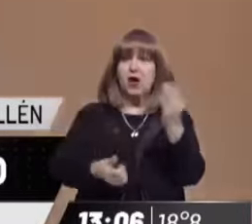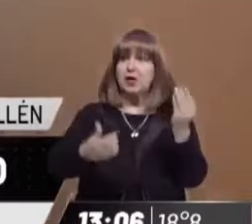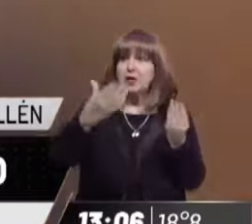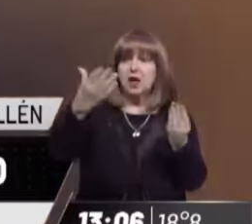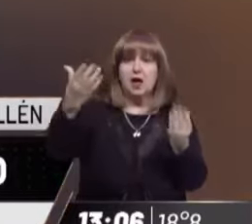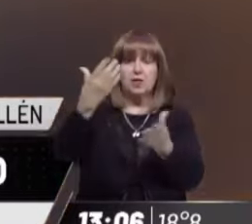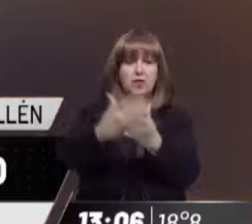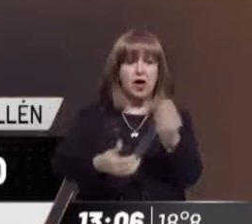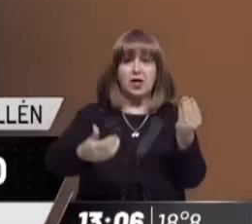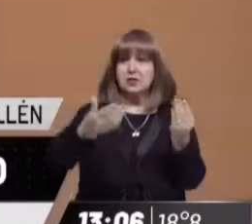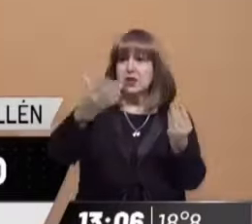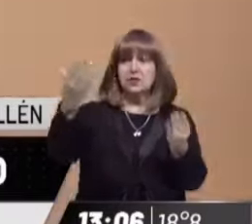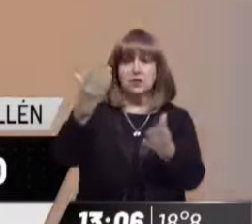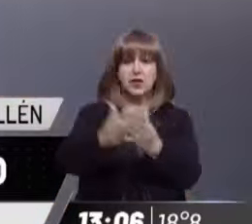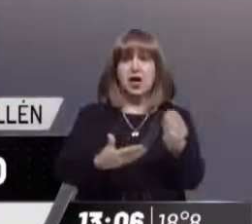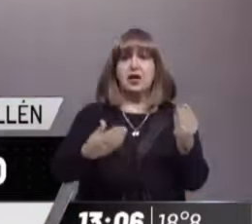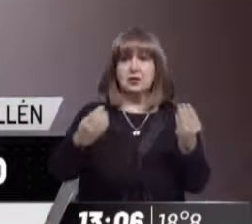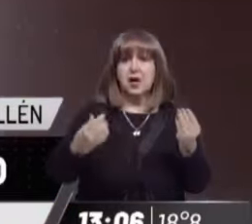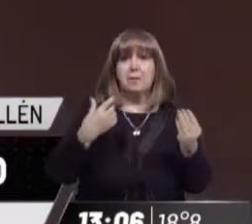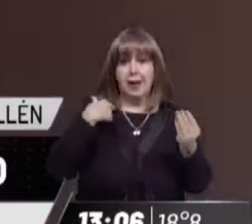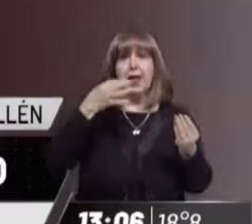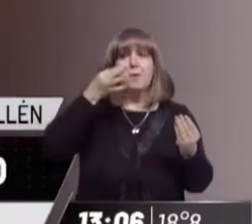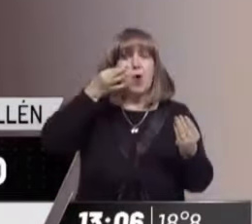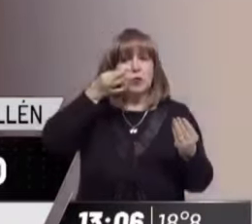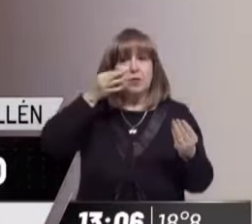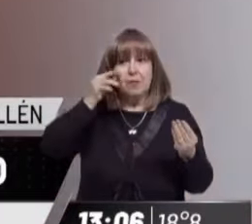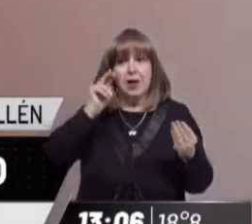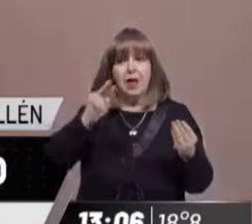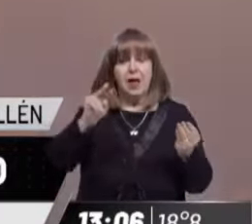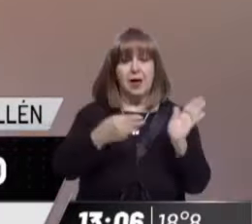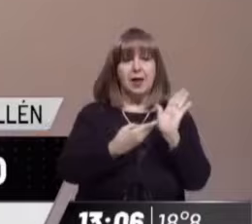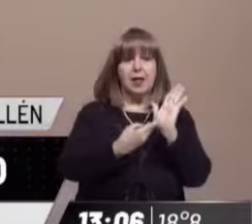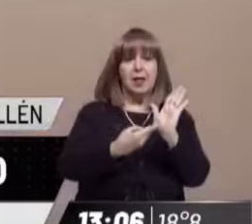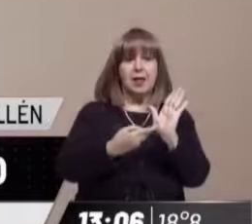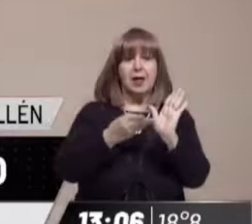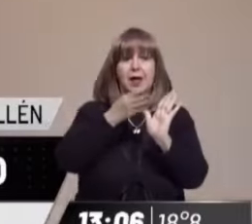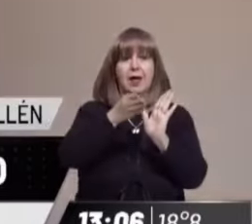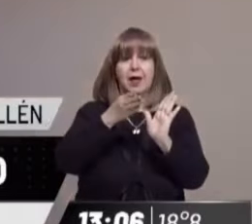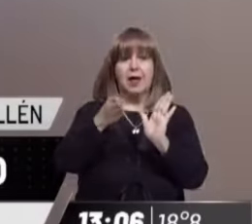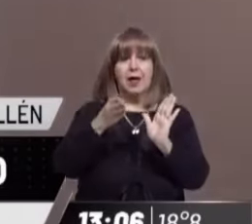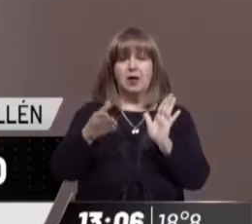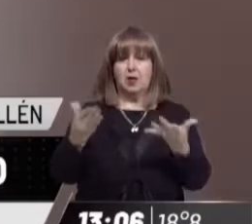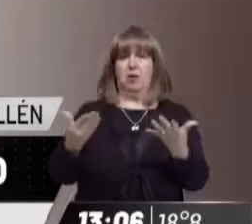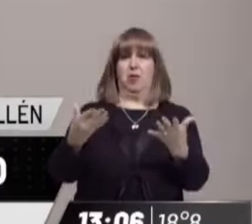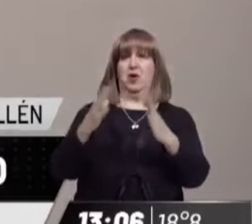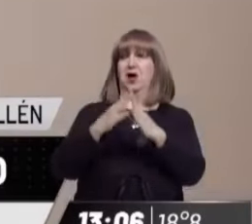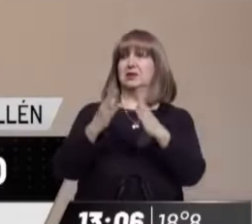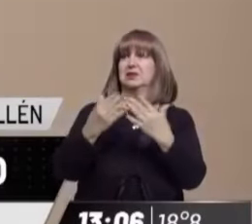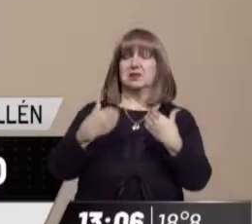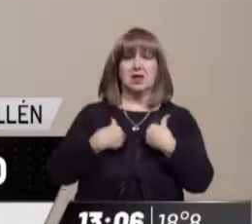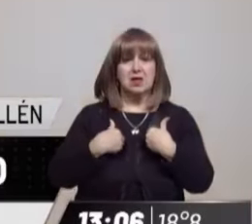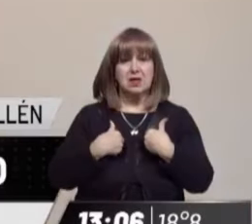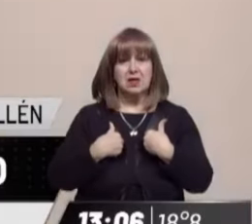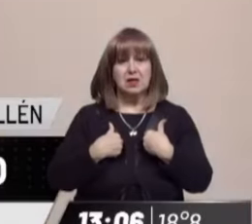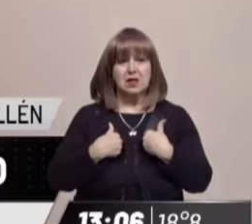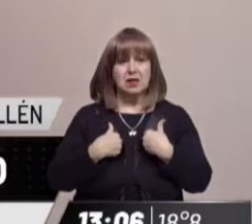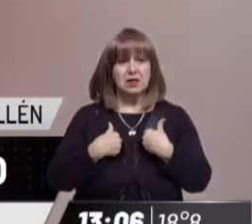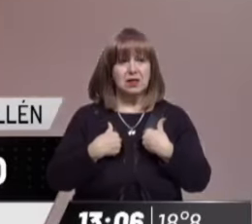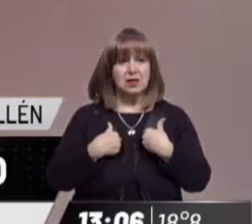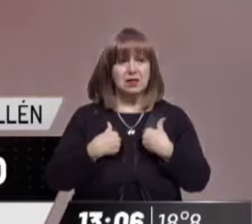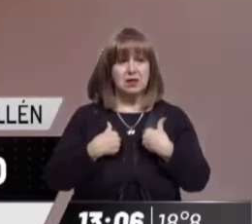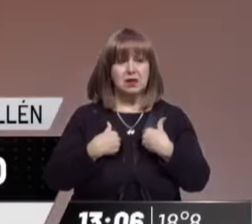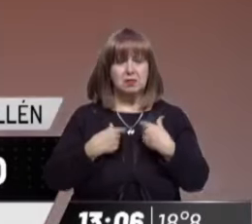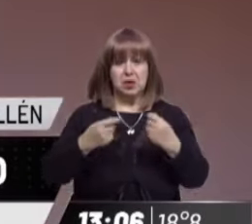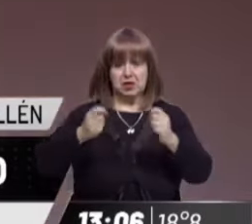hizo? Haciendo un recorrido por la vivienda para poder destacar cuáles son los defectos que aparecieron apenas un día después de